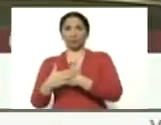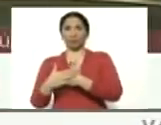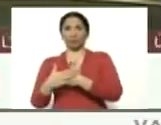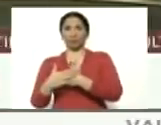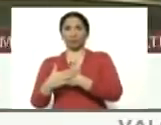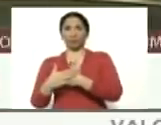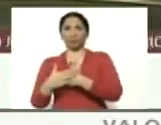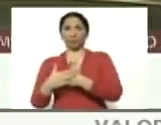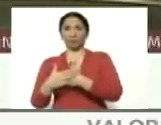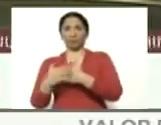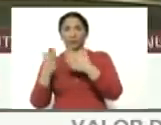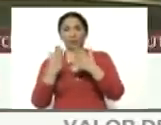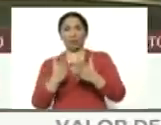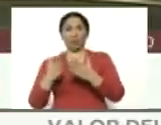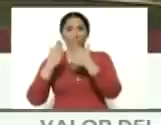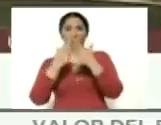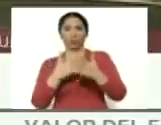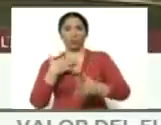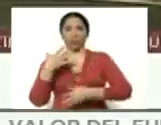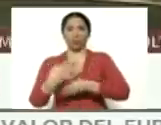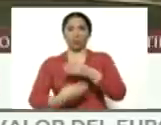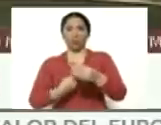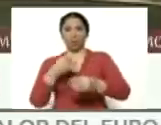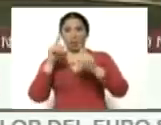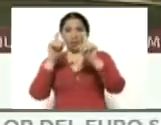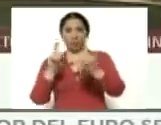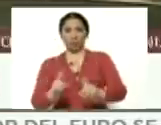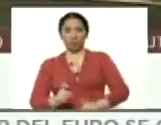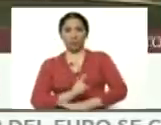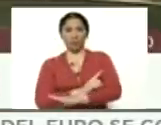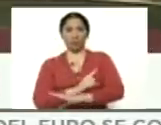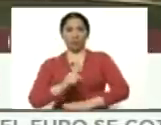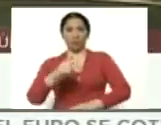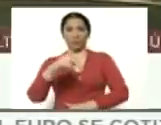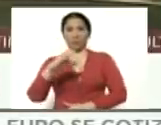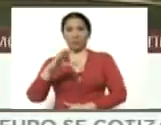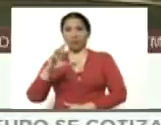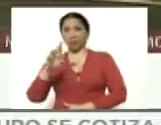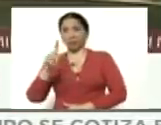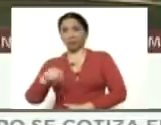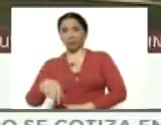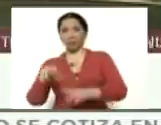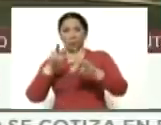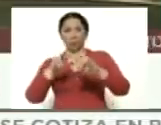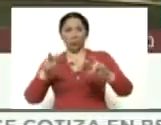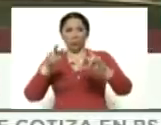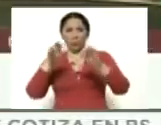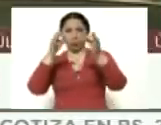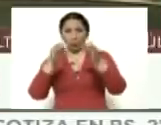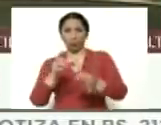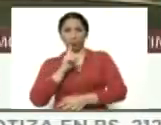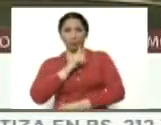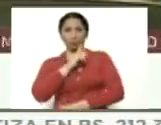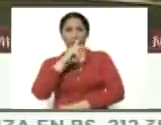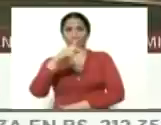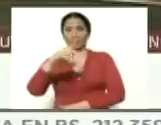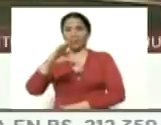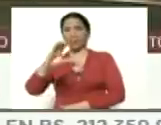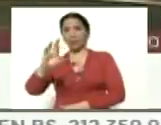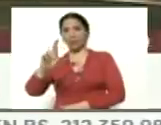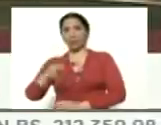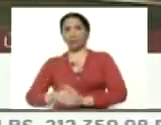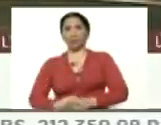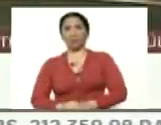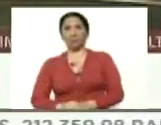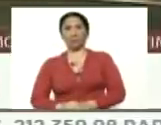de estudios que se hayan realizado, tanto de pruebas rápidas tipo PCR o de pruebas diagnósticas definitivas, las llamadas pruebas moleculares o PCR, y